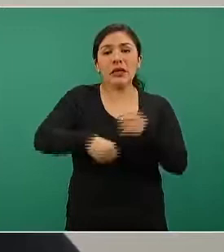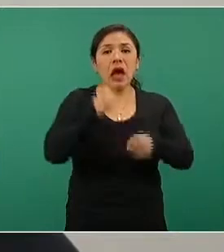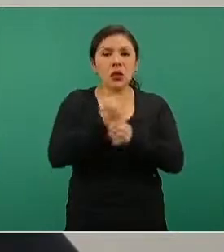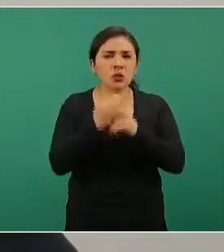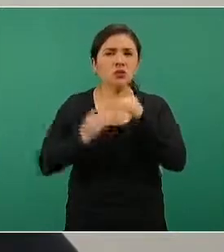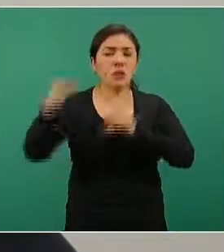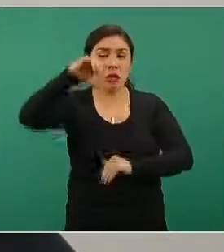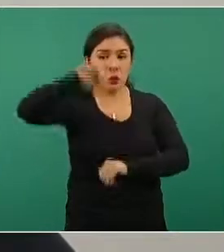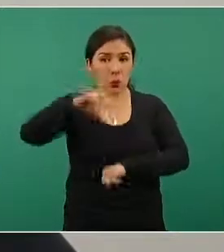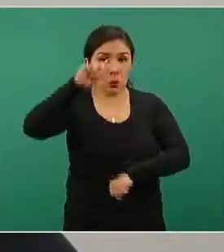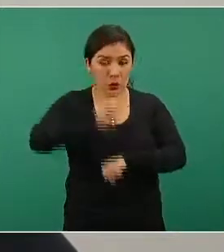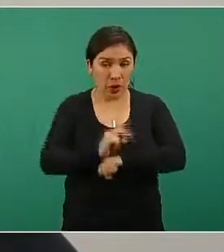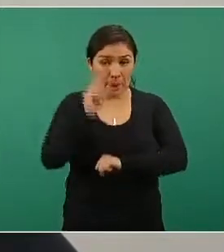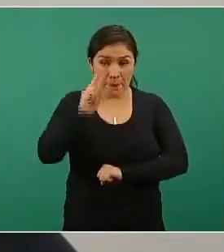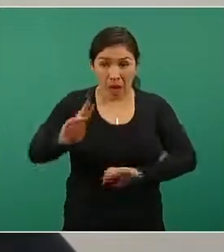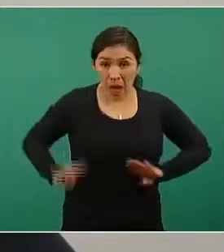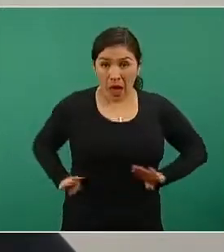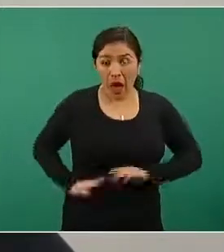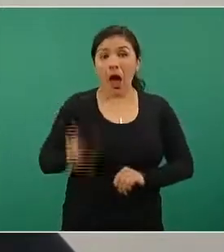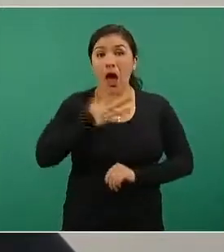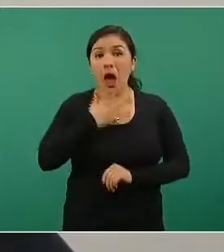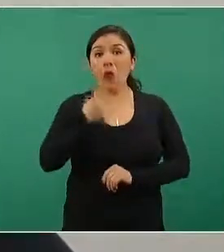hoy? El actualizado es de